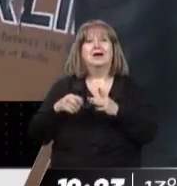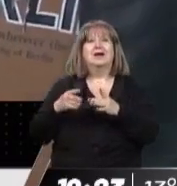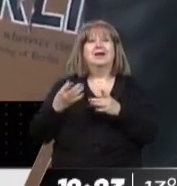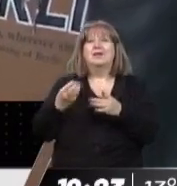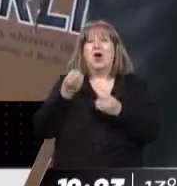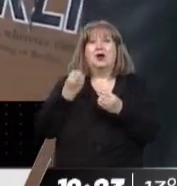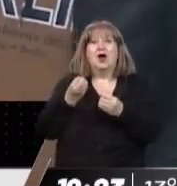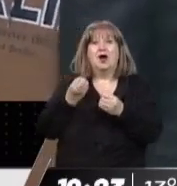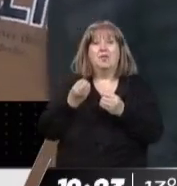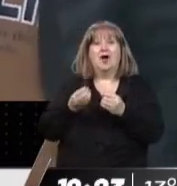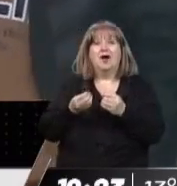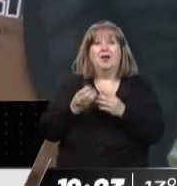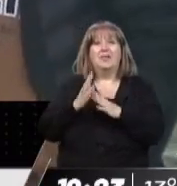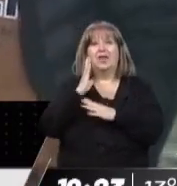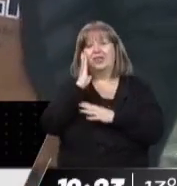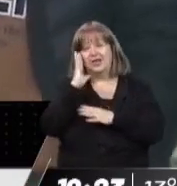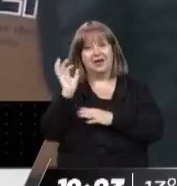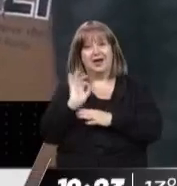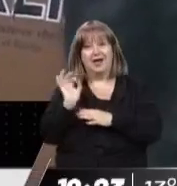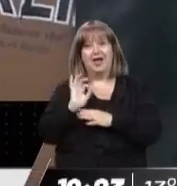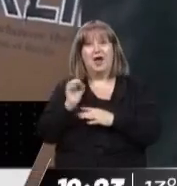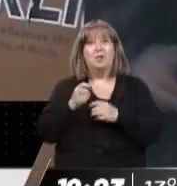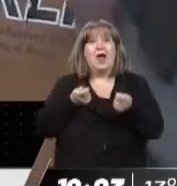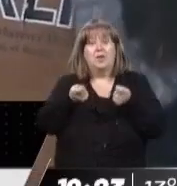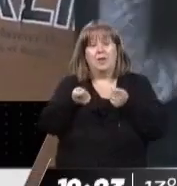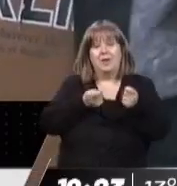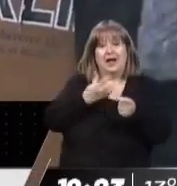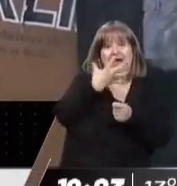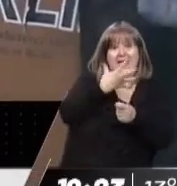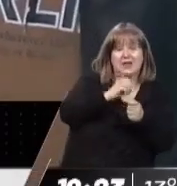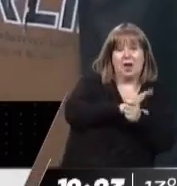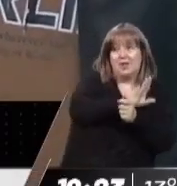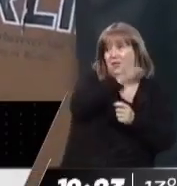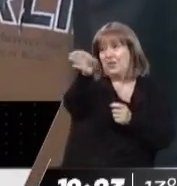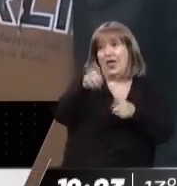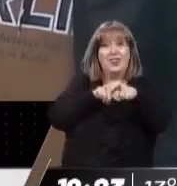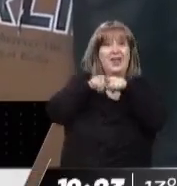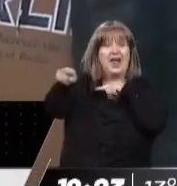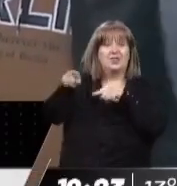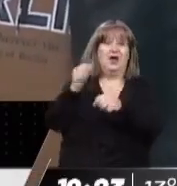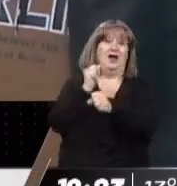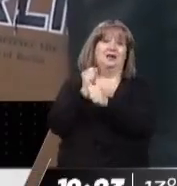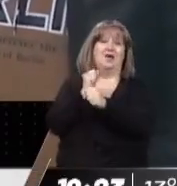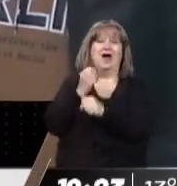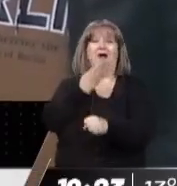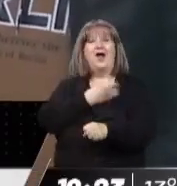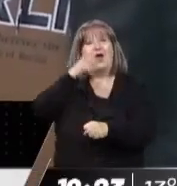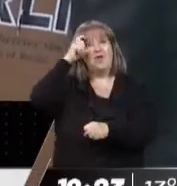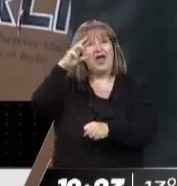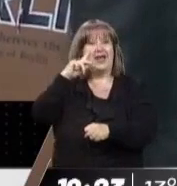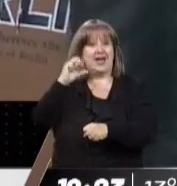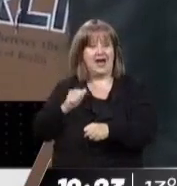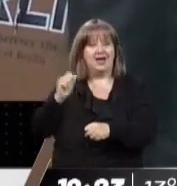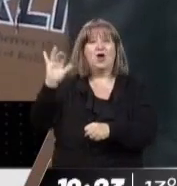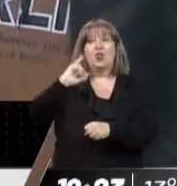derecho. Que trabajar y ya se levanta porque eres joven. Amanecido me voy. ¿No dormís? No dormo. Yo en tu época lo hacía y llegaba hasta la 1 de la tarde. Lo